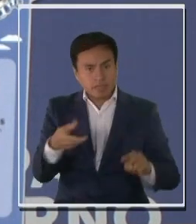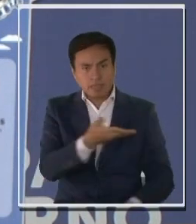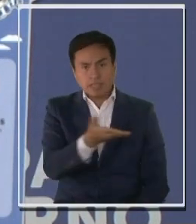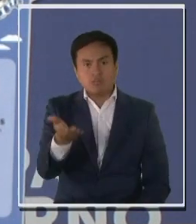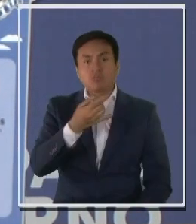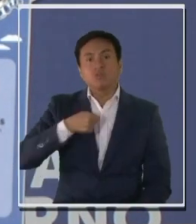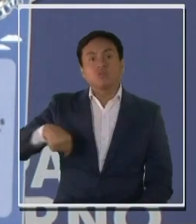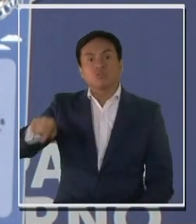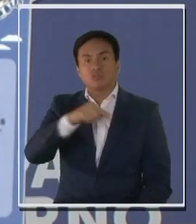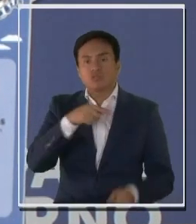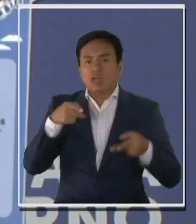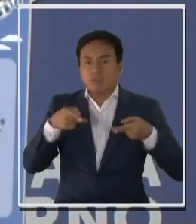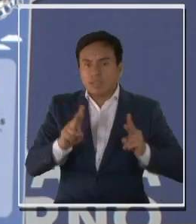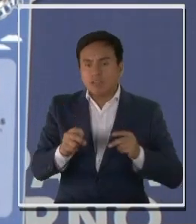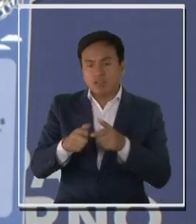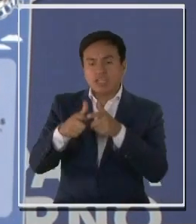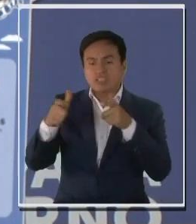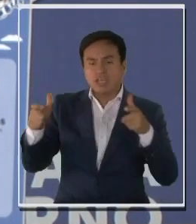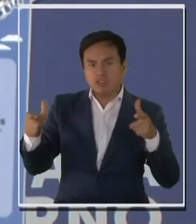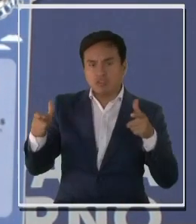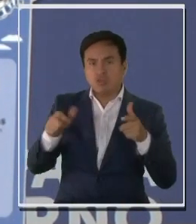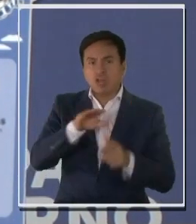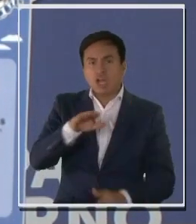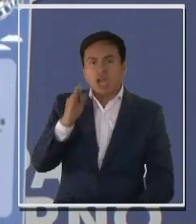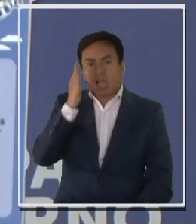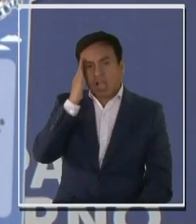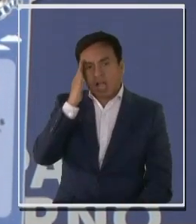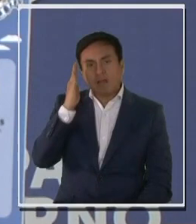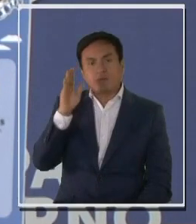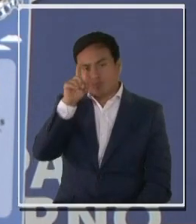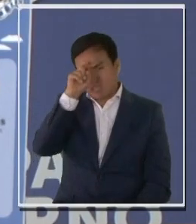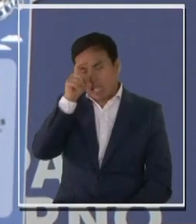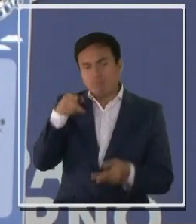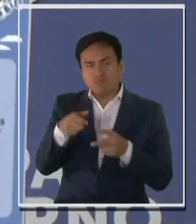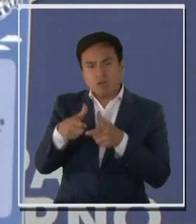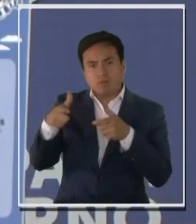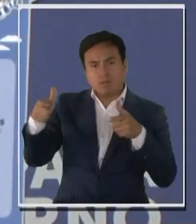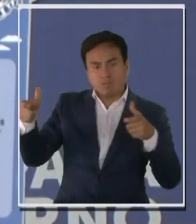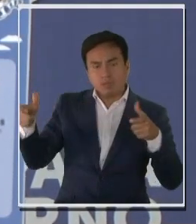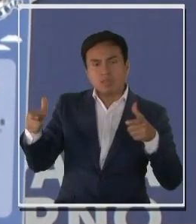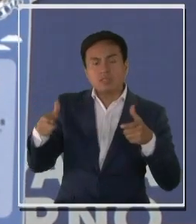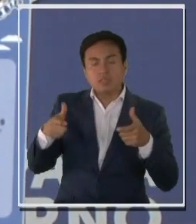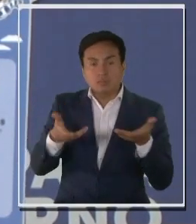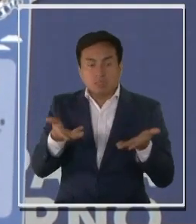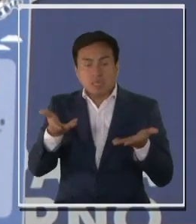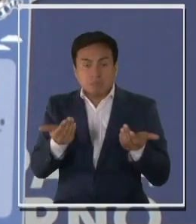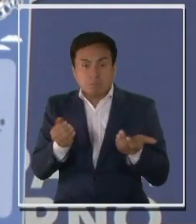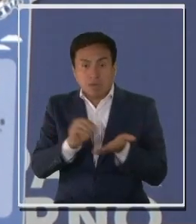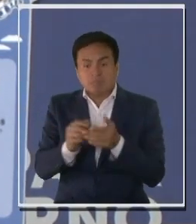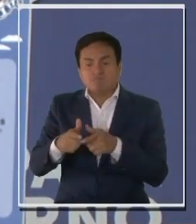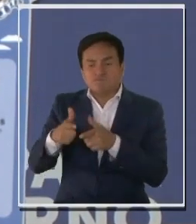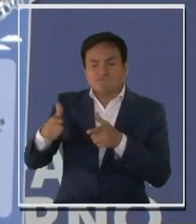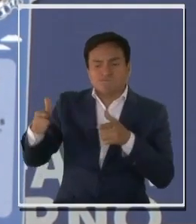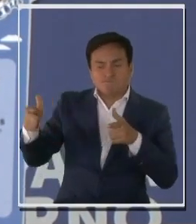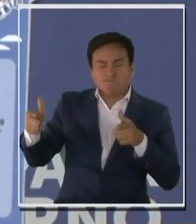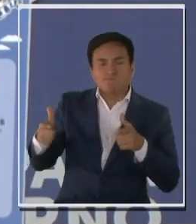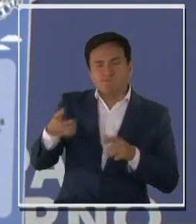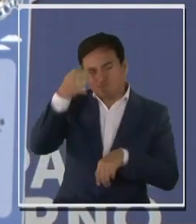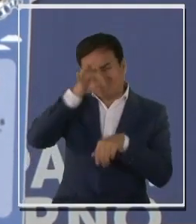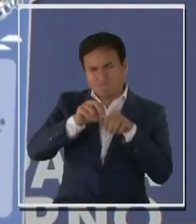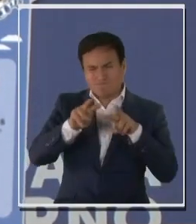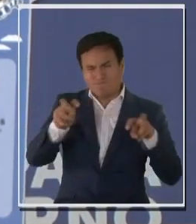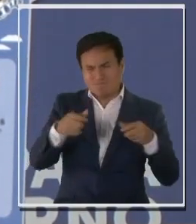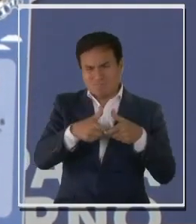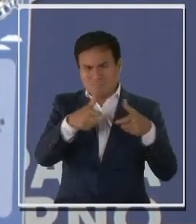estamos habilitando y creciendo con las camas en la medida que se va requiriendo epidemiológicamente